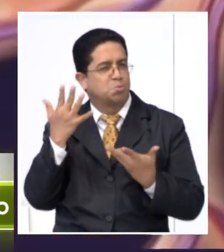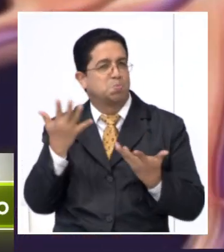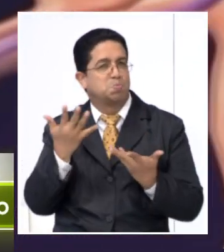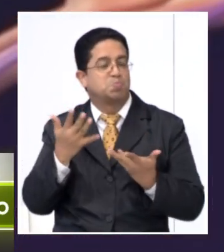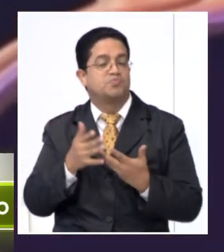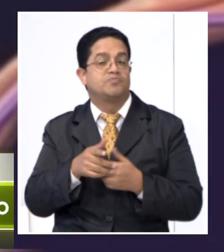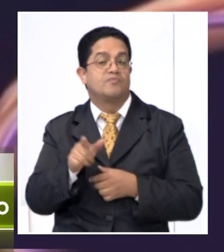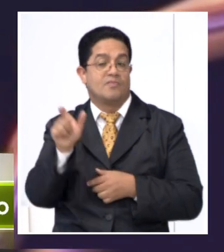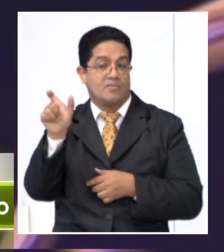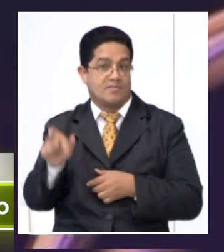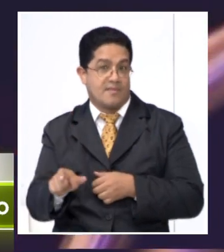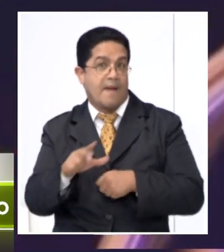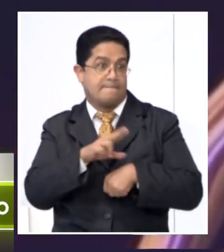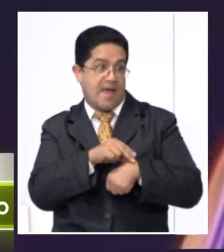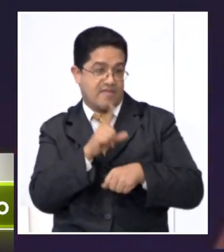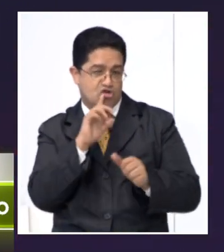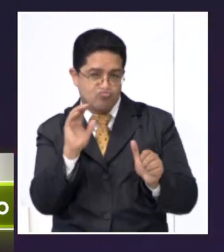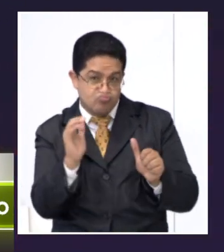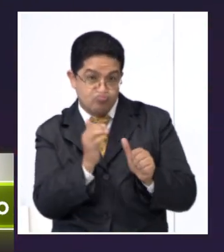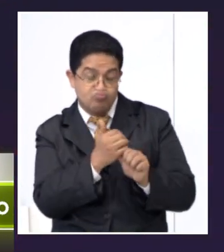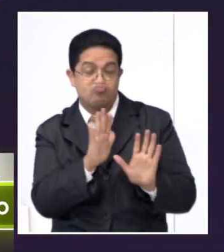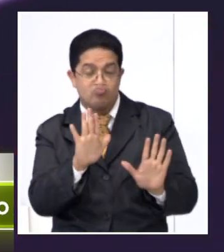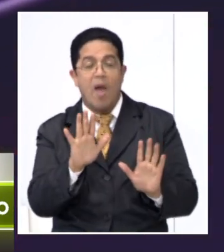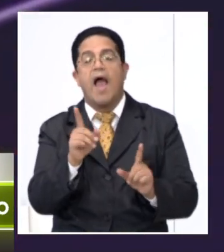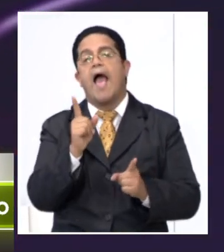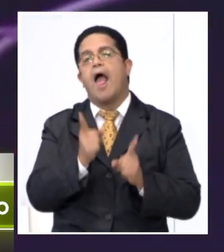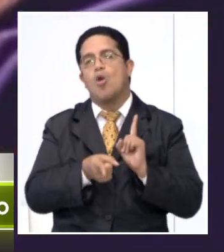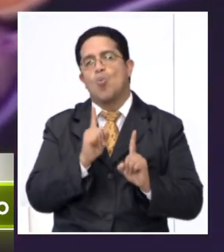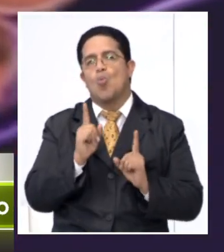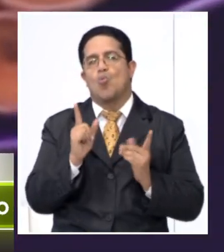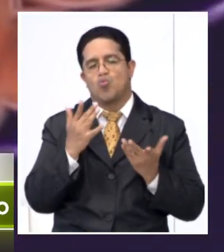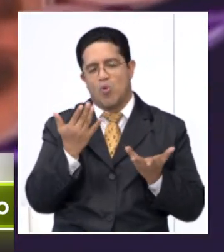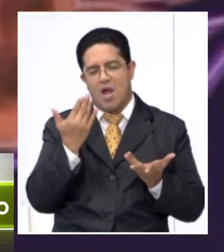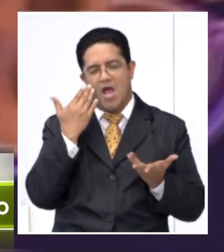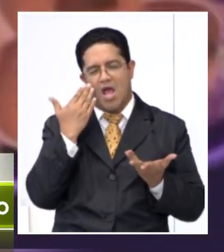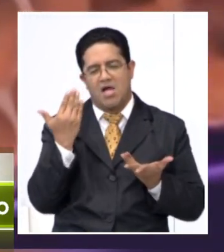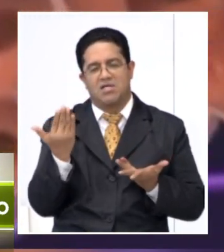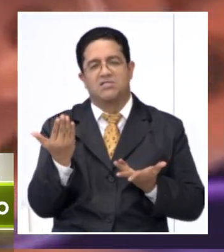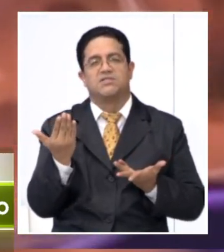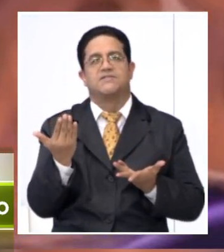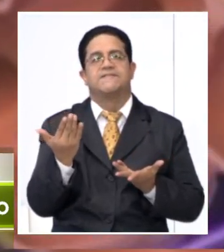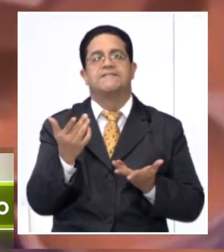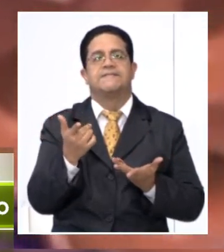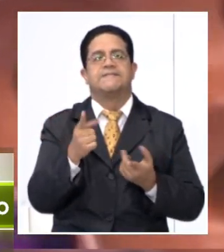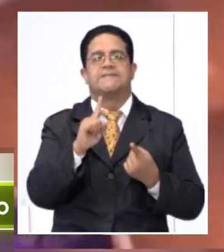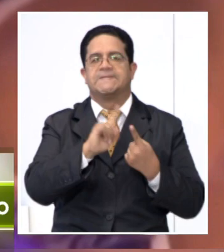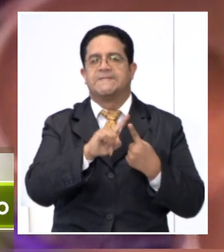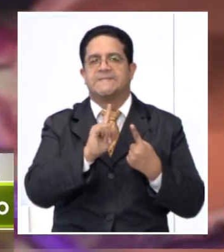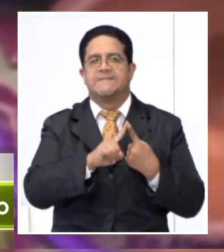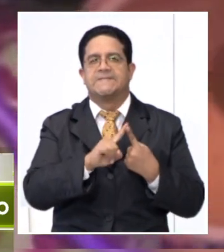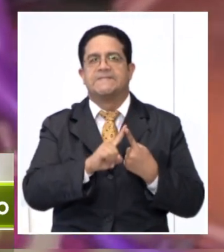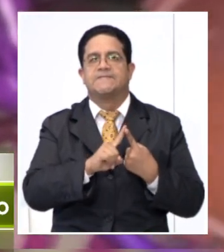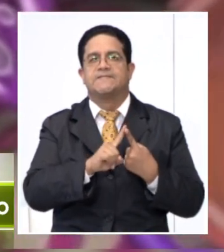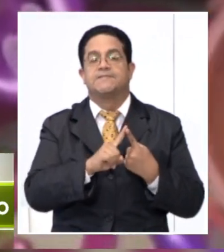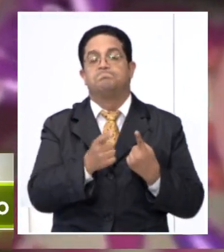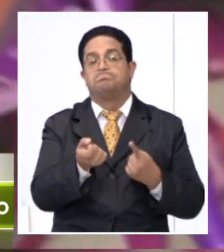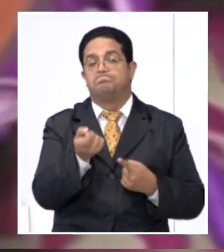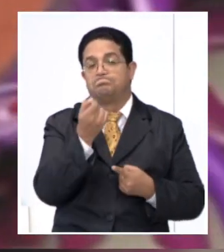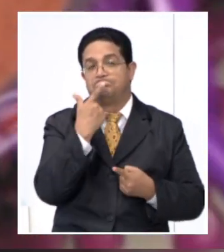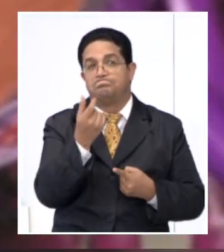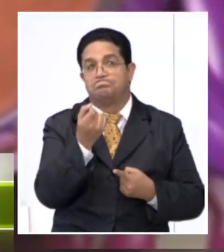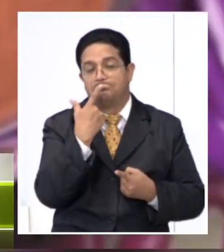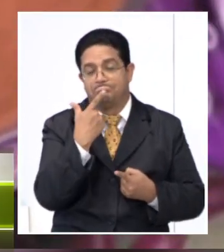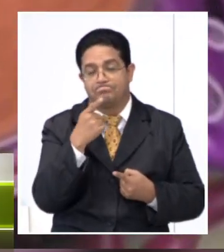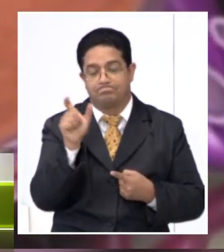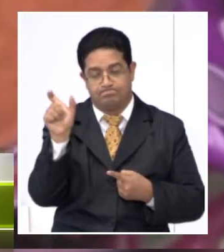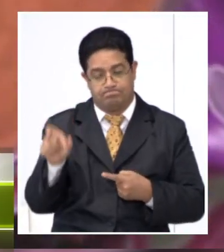profesional de la salud. Algunas posibles medidas que aplican estos especialistas incluyen antibióticos recetados